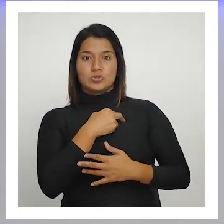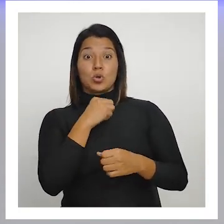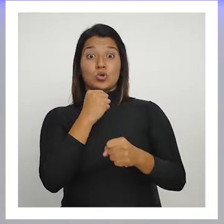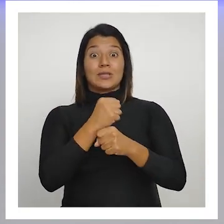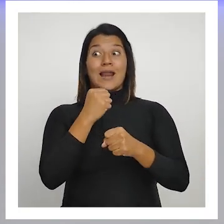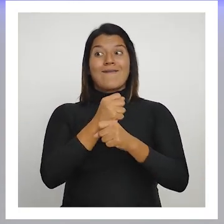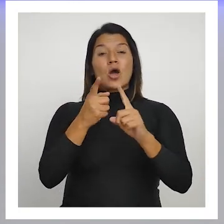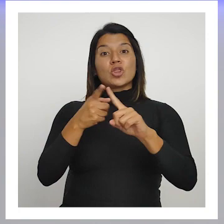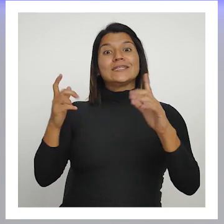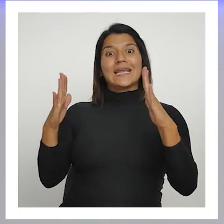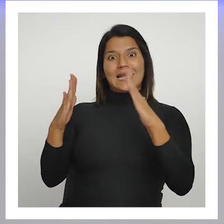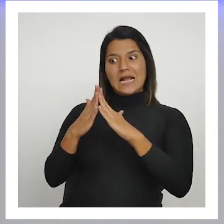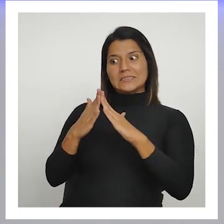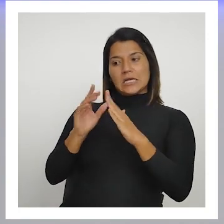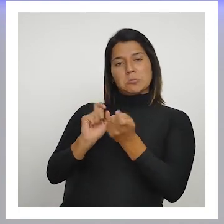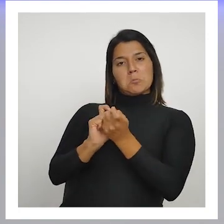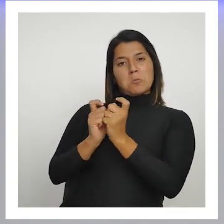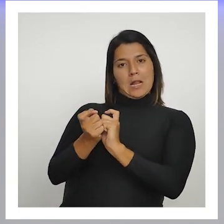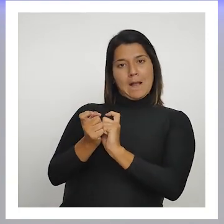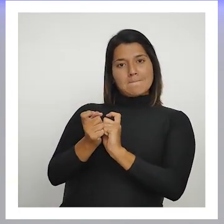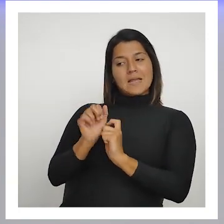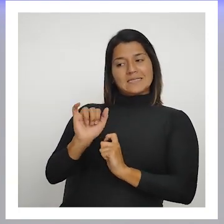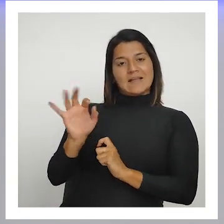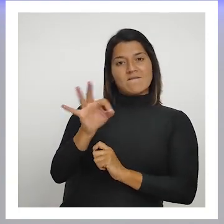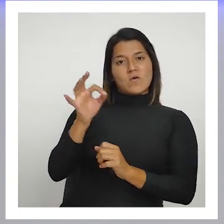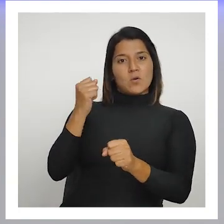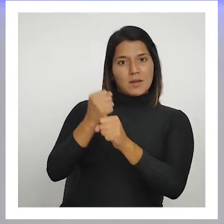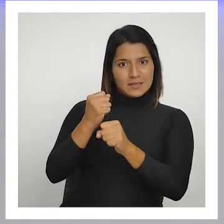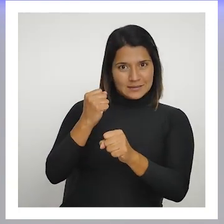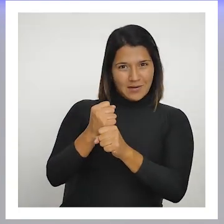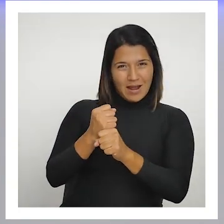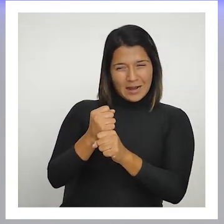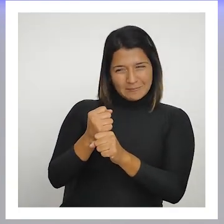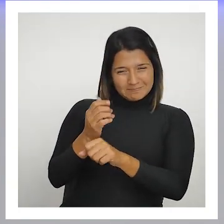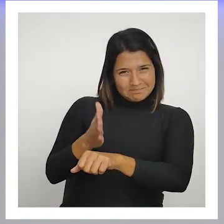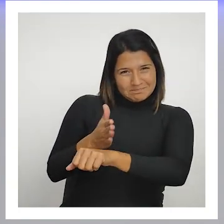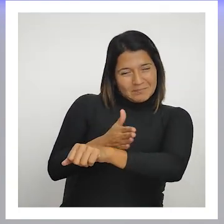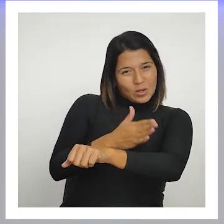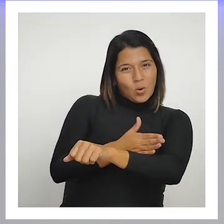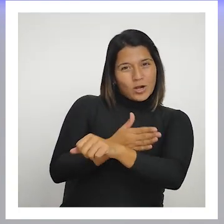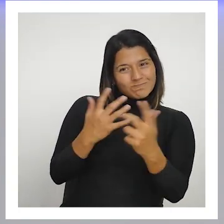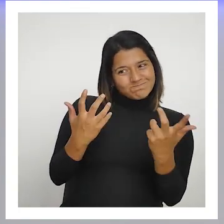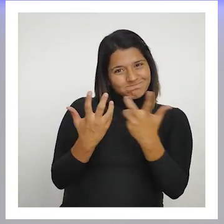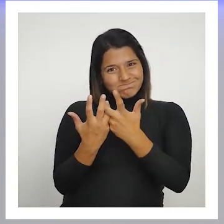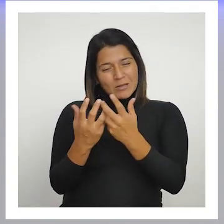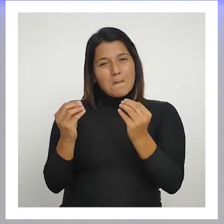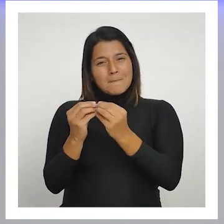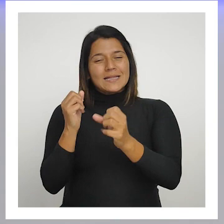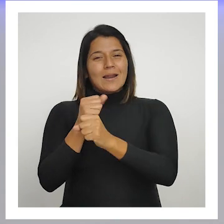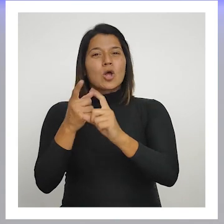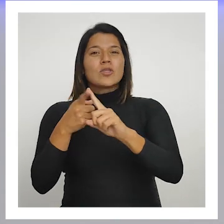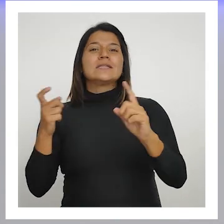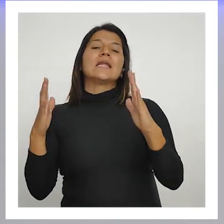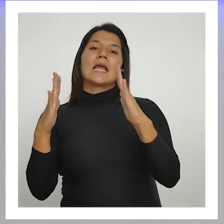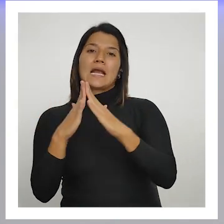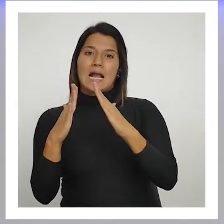teletrabajo de cara a un acontecimiento no tan positivo del que todavía